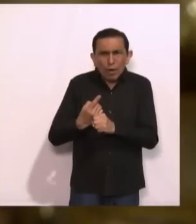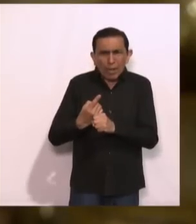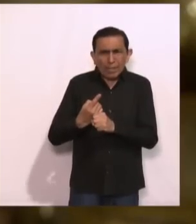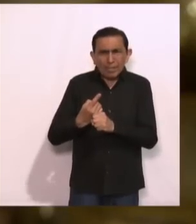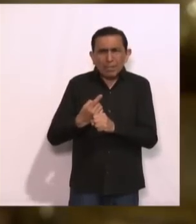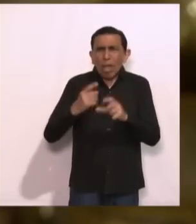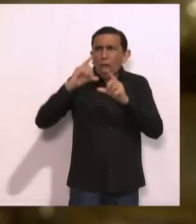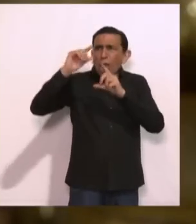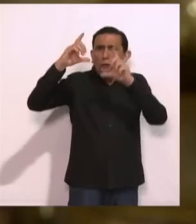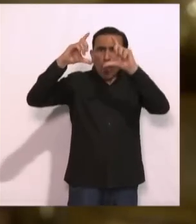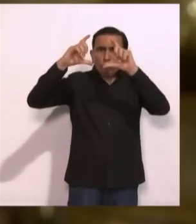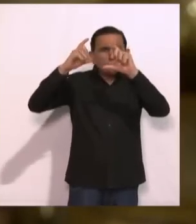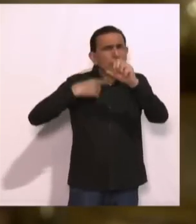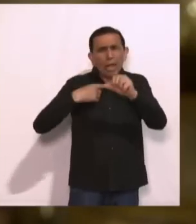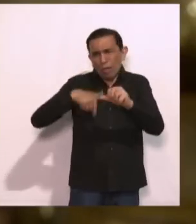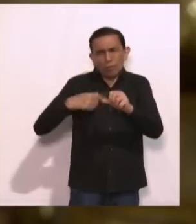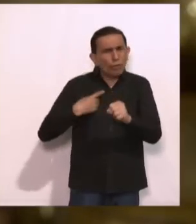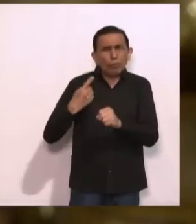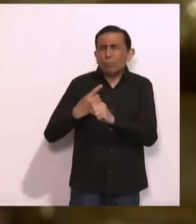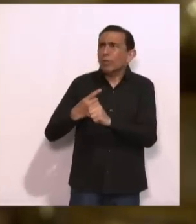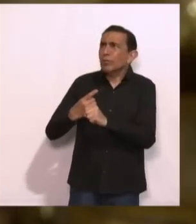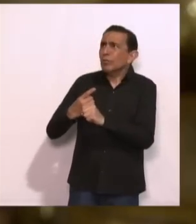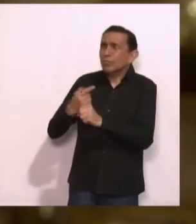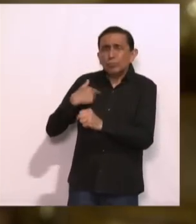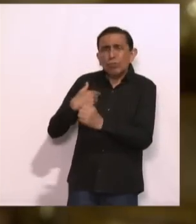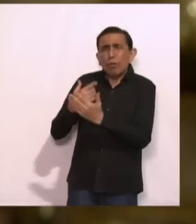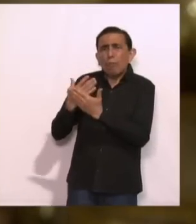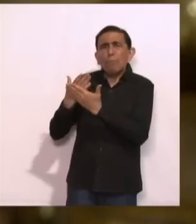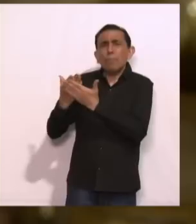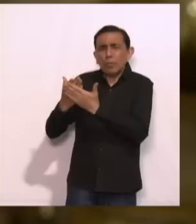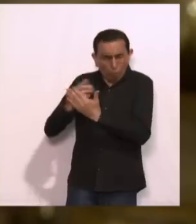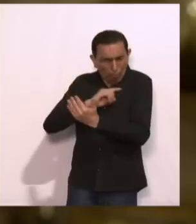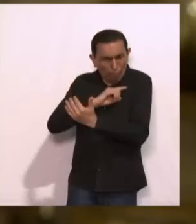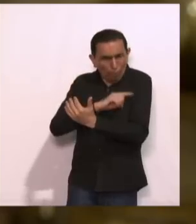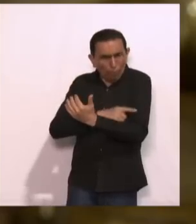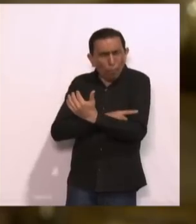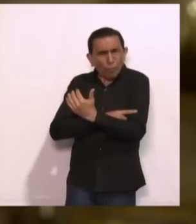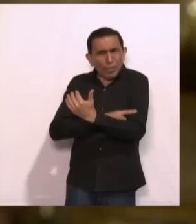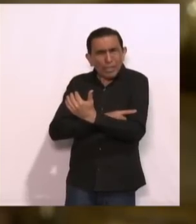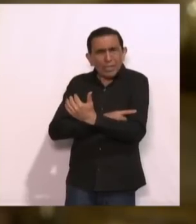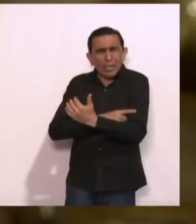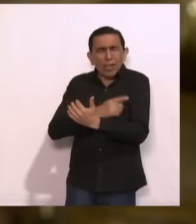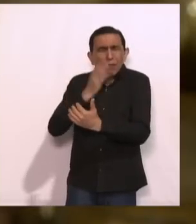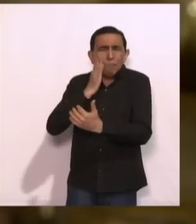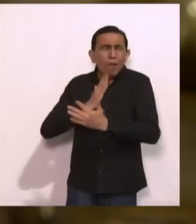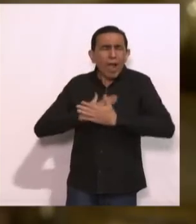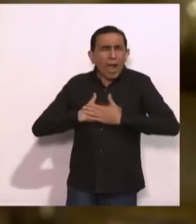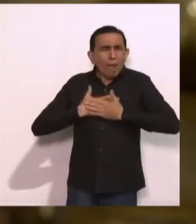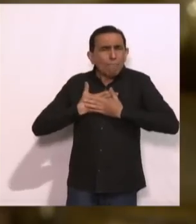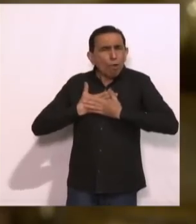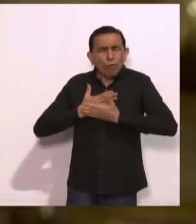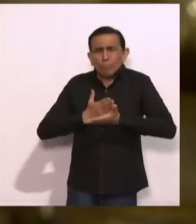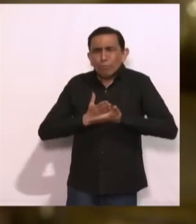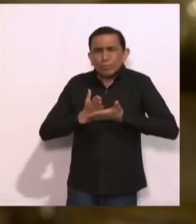Señor Jesús, no puedo recibirte en este momento en la hostia consagrada, pero te